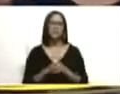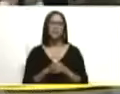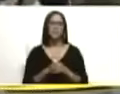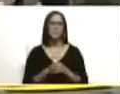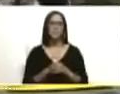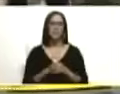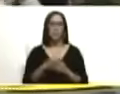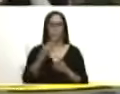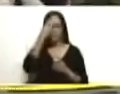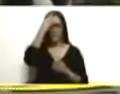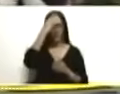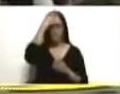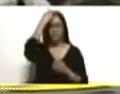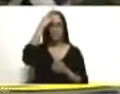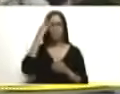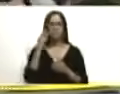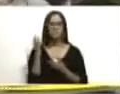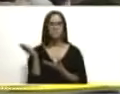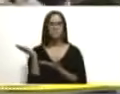Mervin Maldonado.